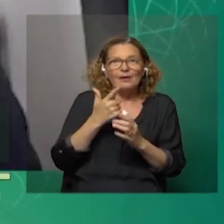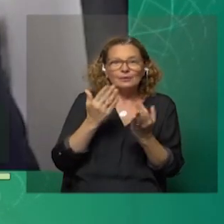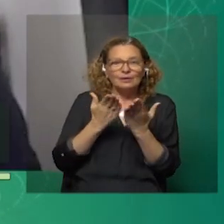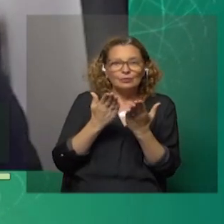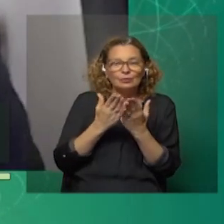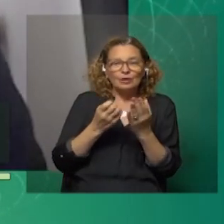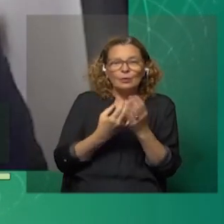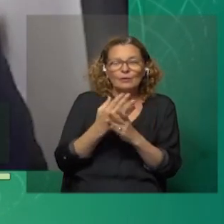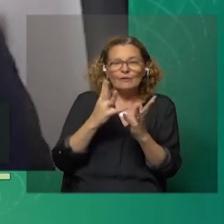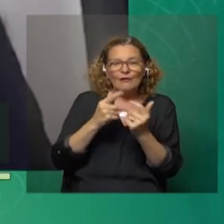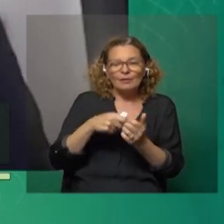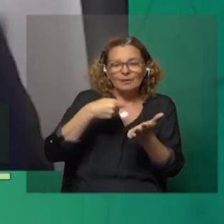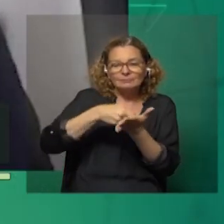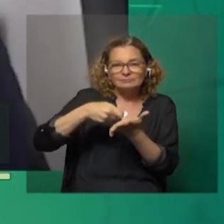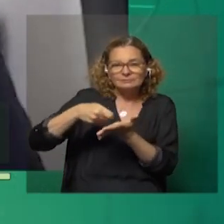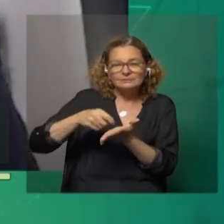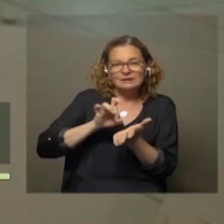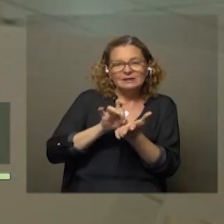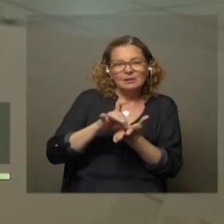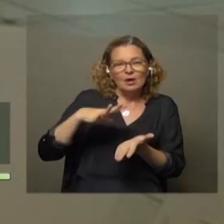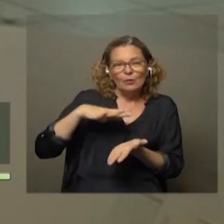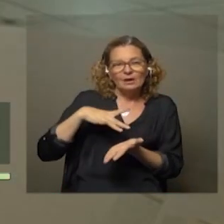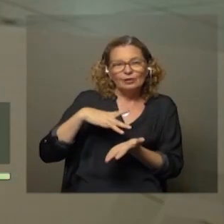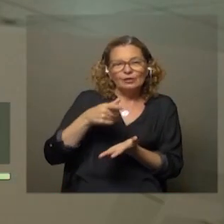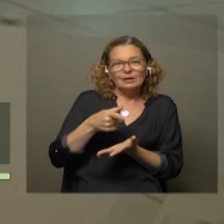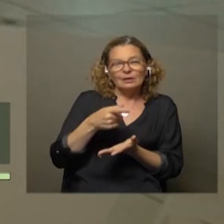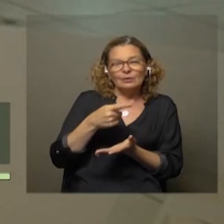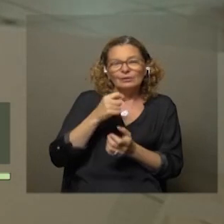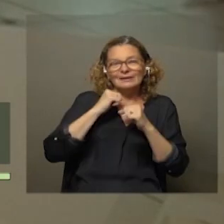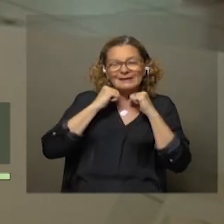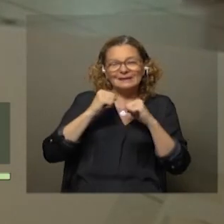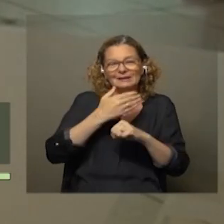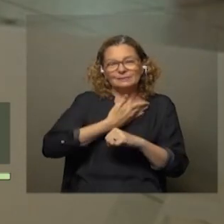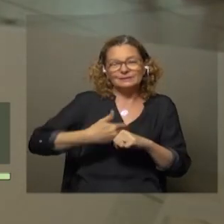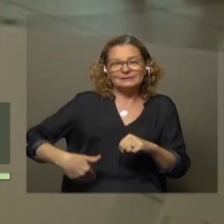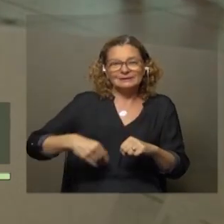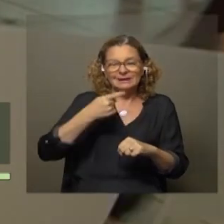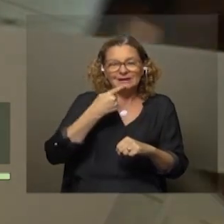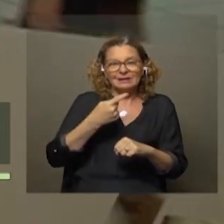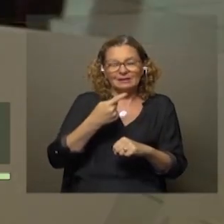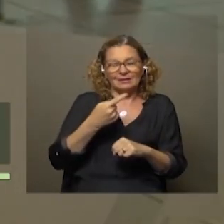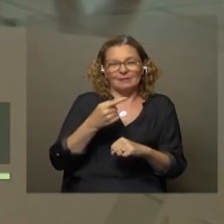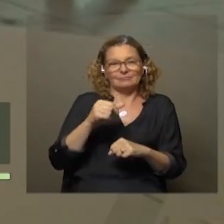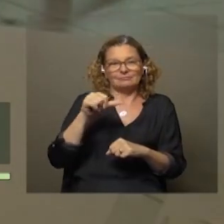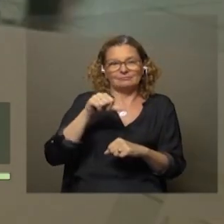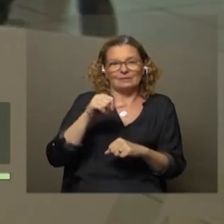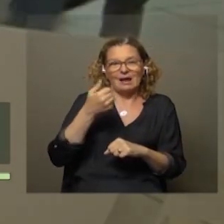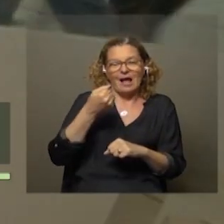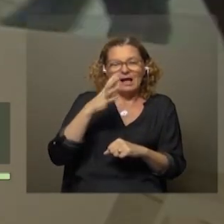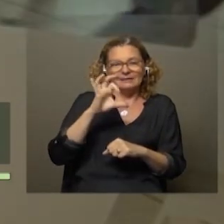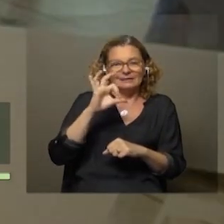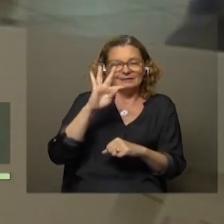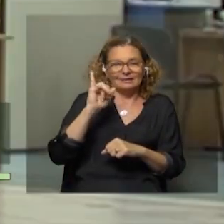nuevas formas de financiamiento de este sistema jubilatorio que cuando el secretario de Presidencia dice que se están comiendo un garrón por lo de antesiano